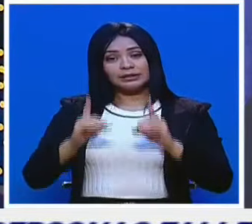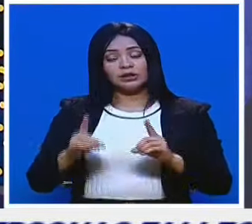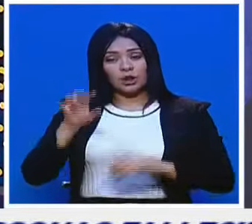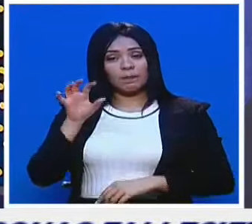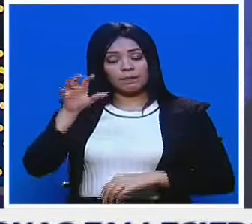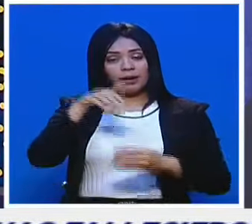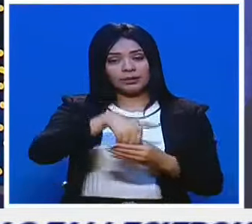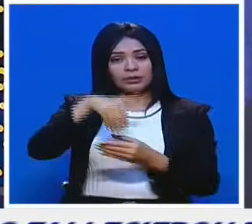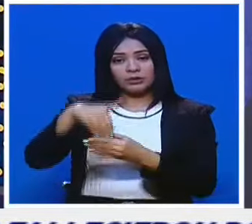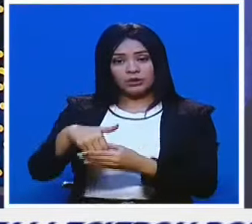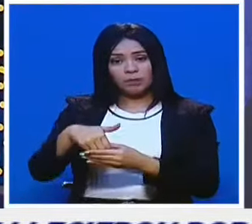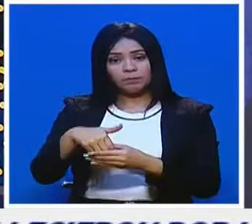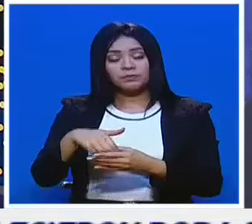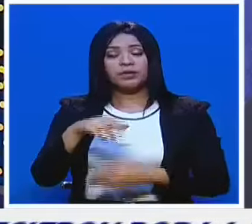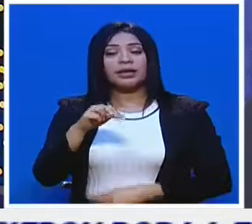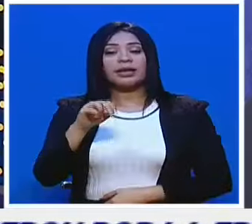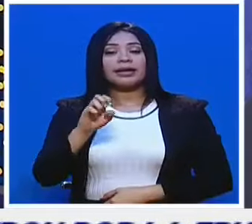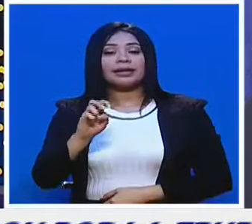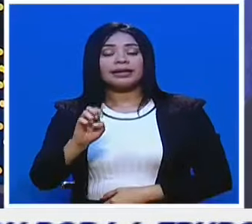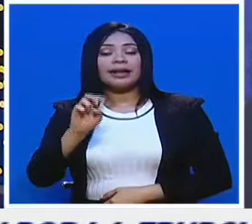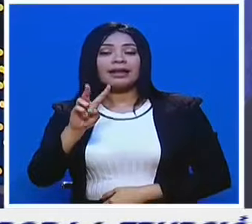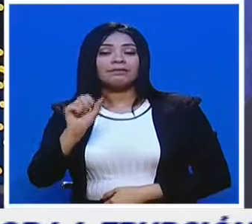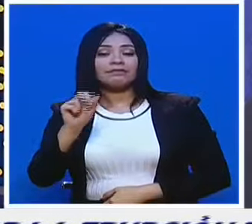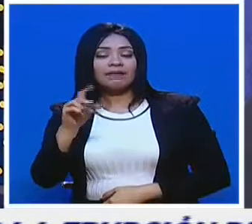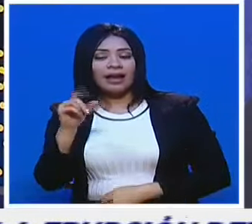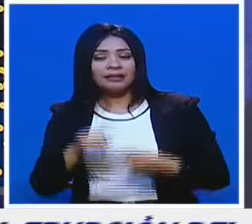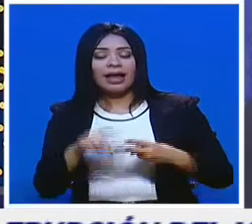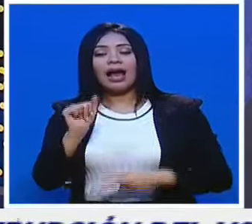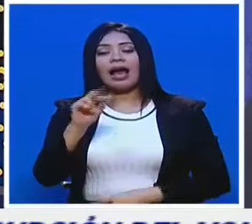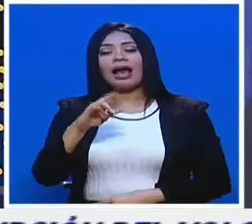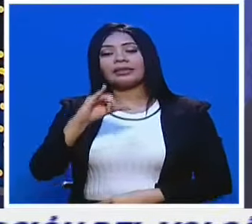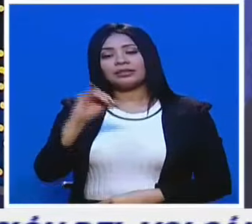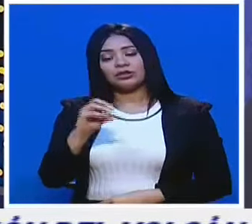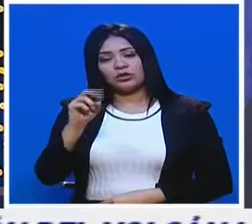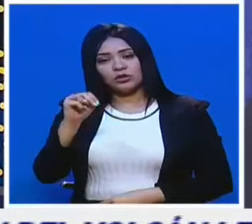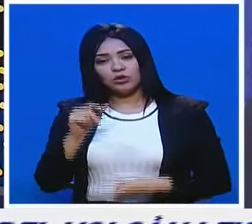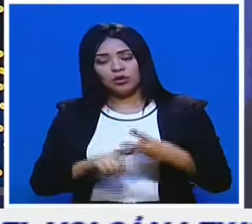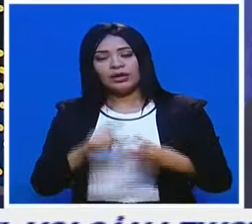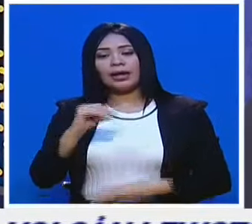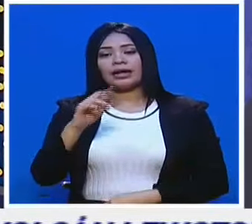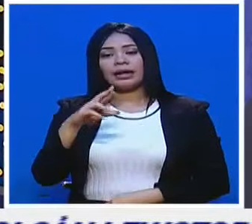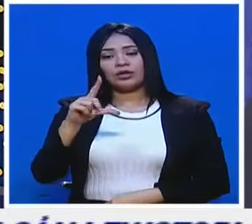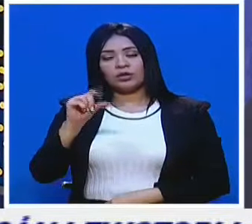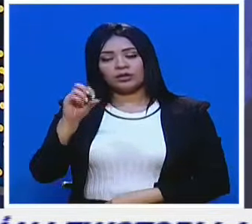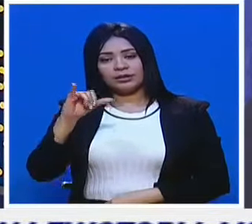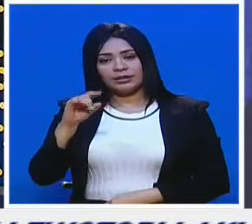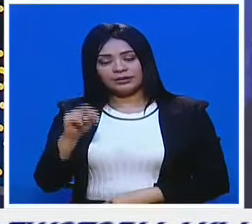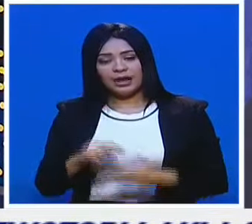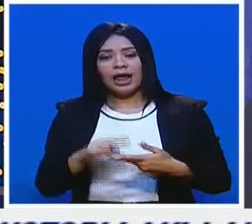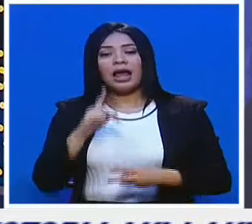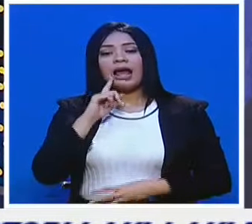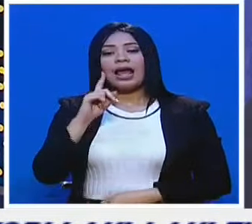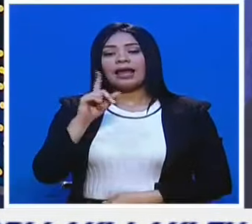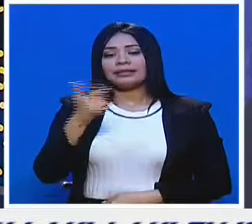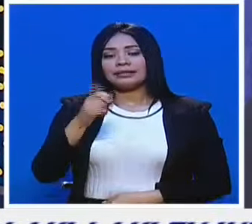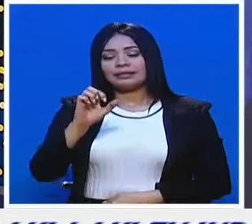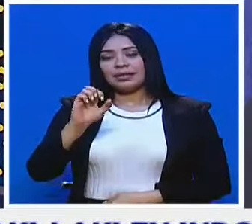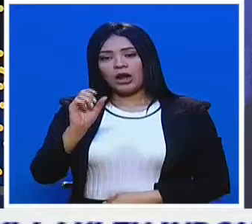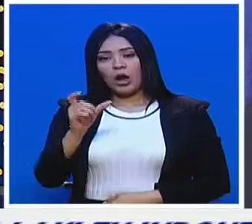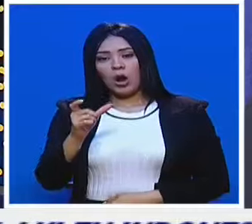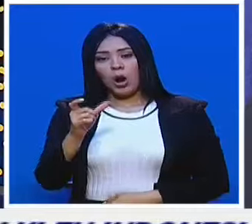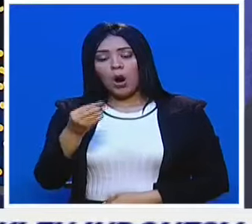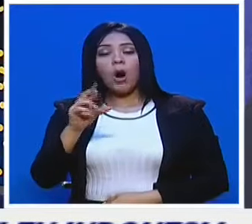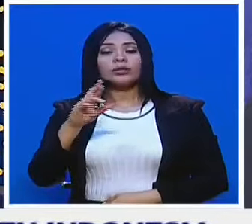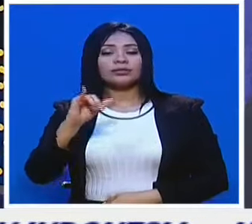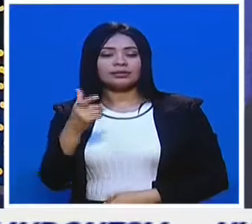que lo que pase en Nevada, en Michigan, en Arizona, Carolina del Norte, Wisconsin, Georgia y Pensilvania dependerá